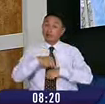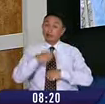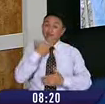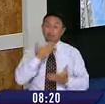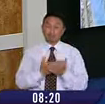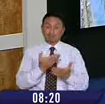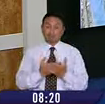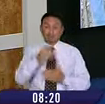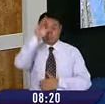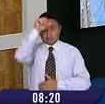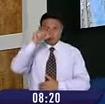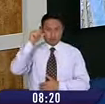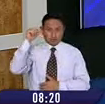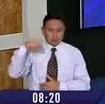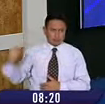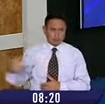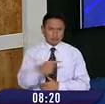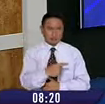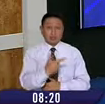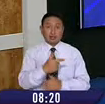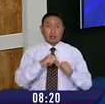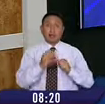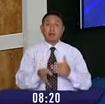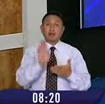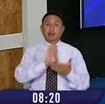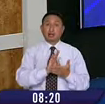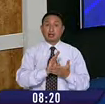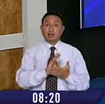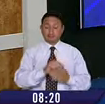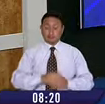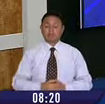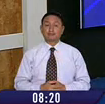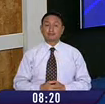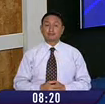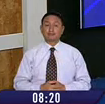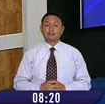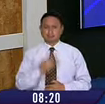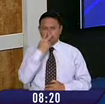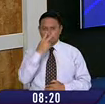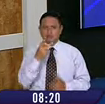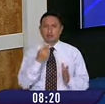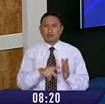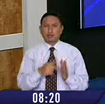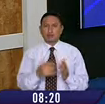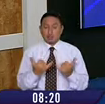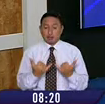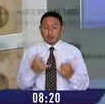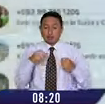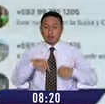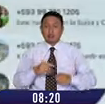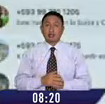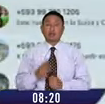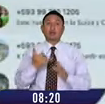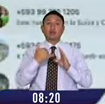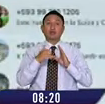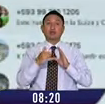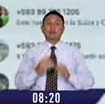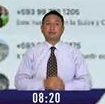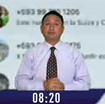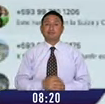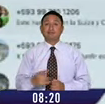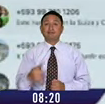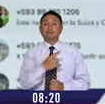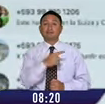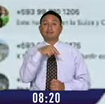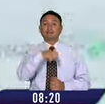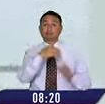Adriana Rojas. Así está el panorama en la Asamblea Nacional. Miremos rápidamente lo que sucede a través de nuestro WhatsApp, esta línea directa